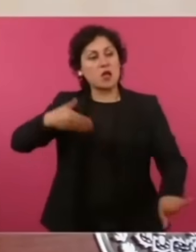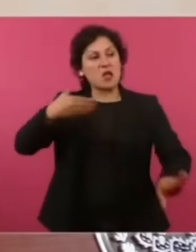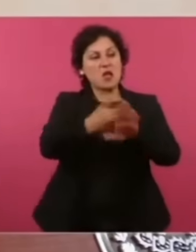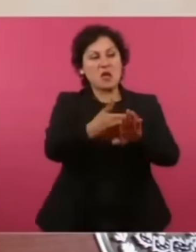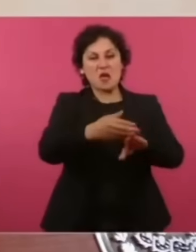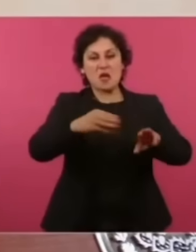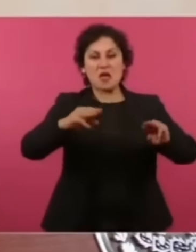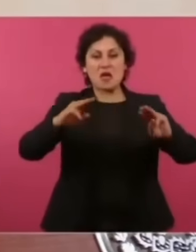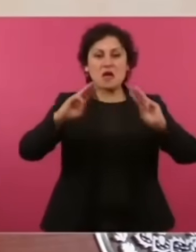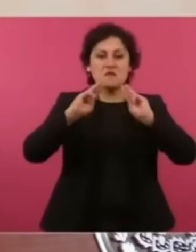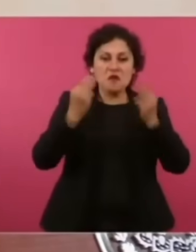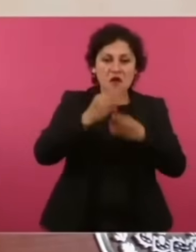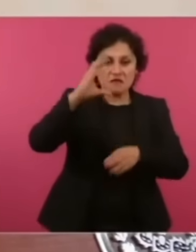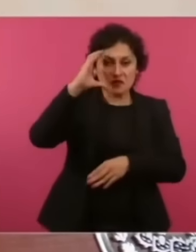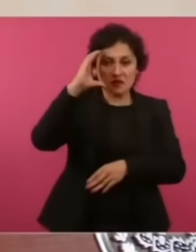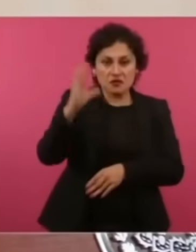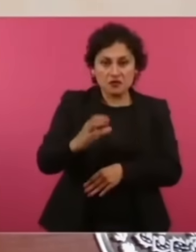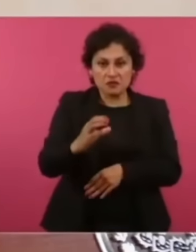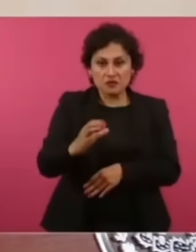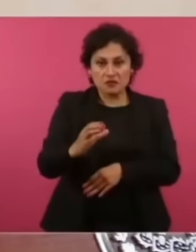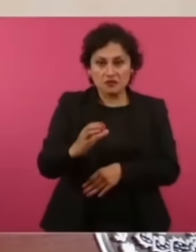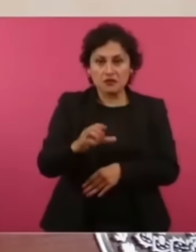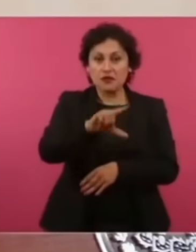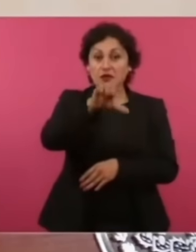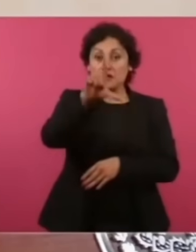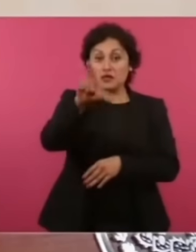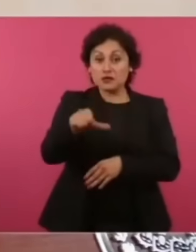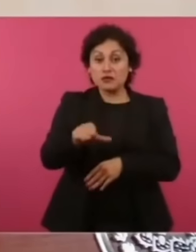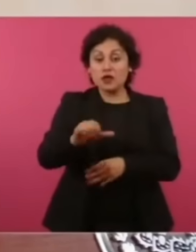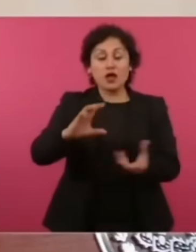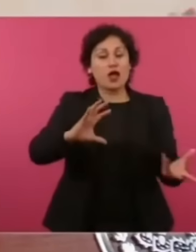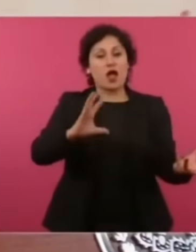Y por esa decisión pierden la vida